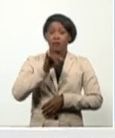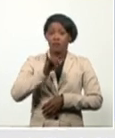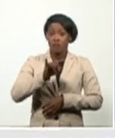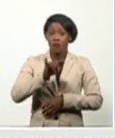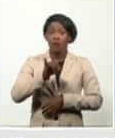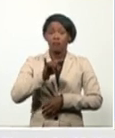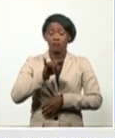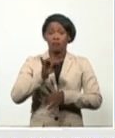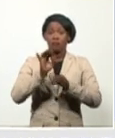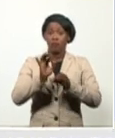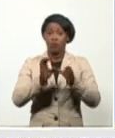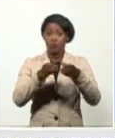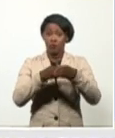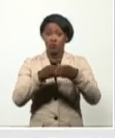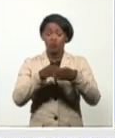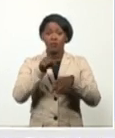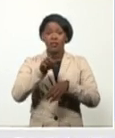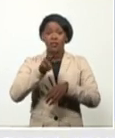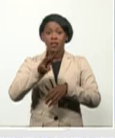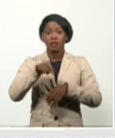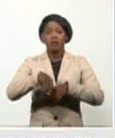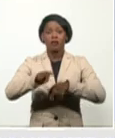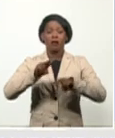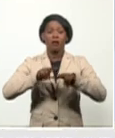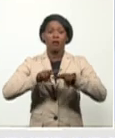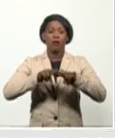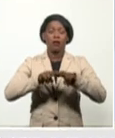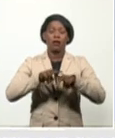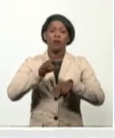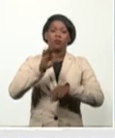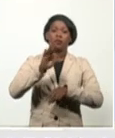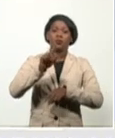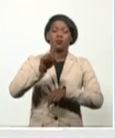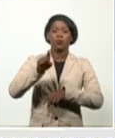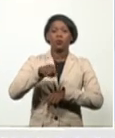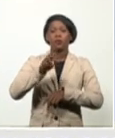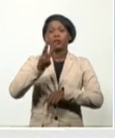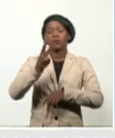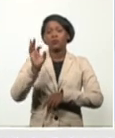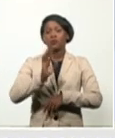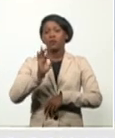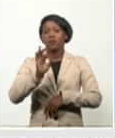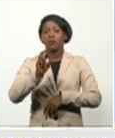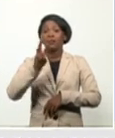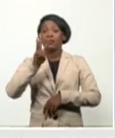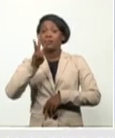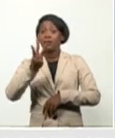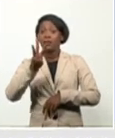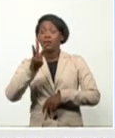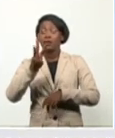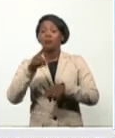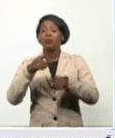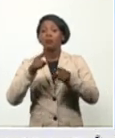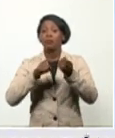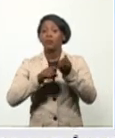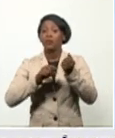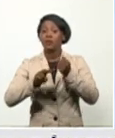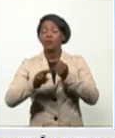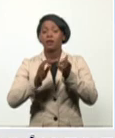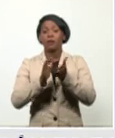Habana, el 81,3%, y 3 son de la provincia de Matanzas,